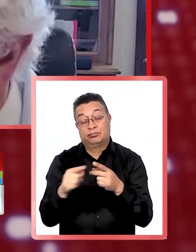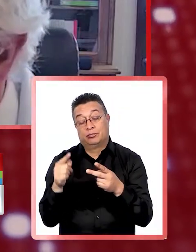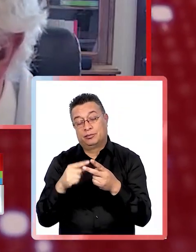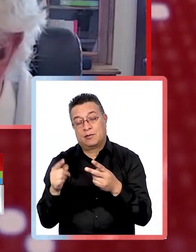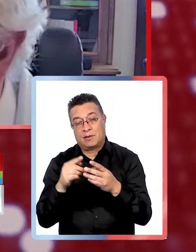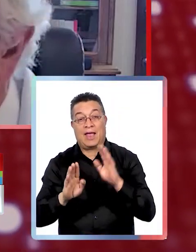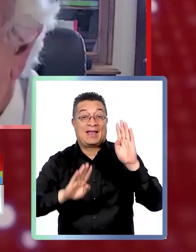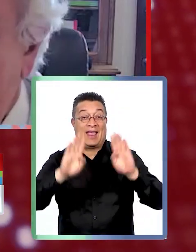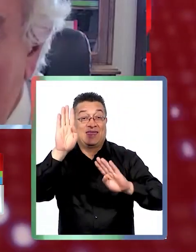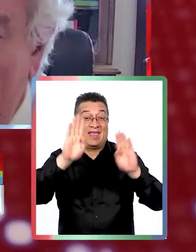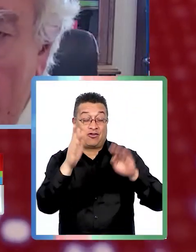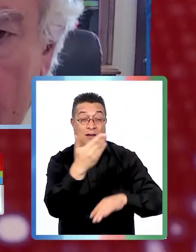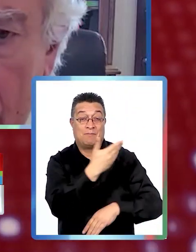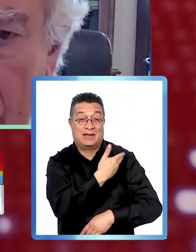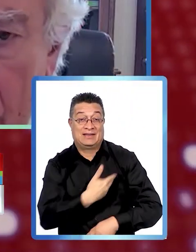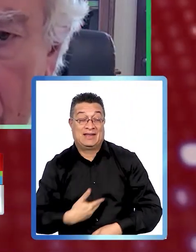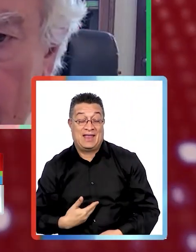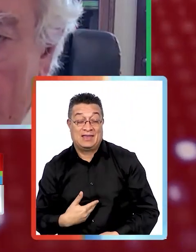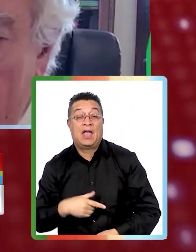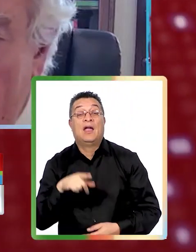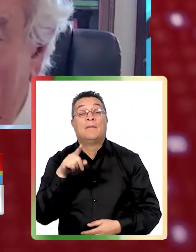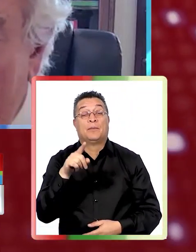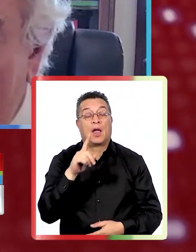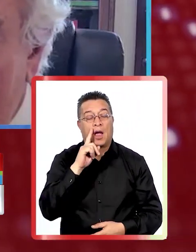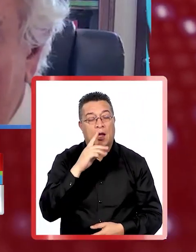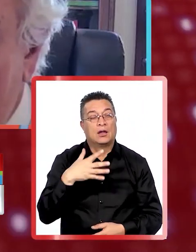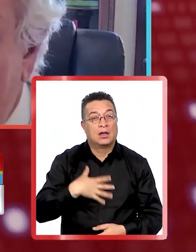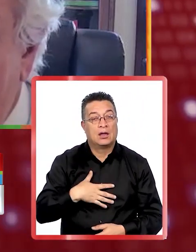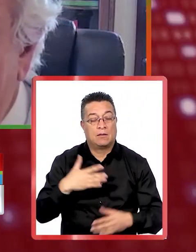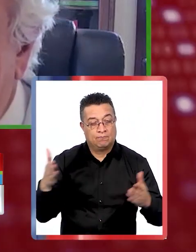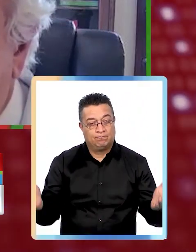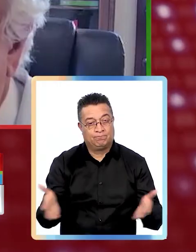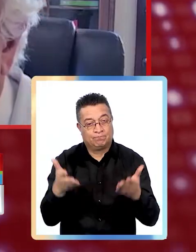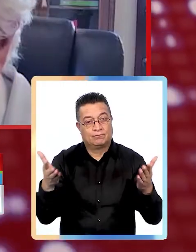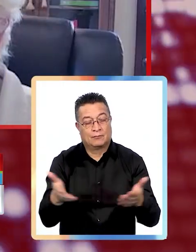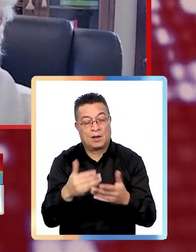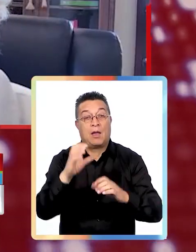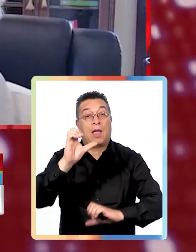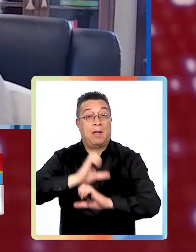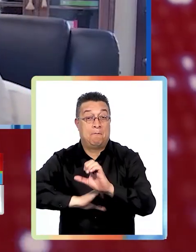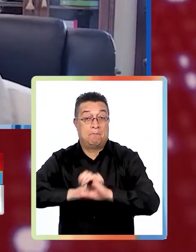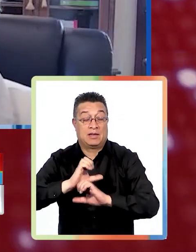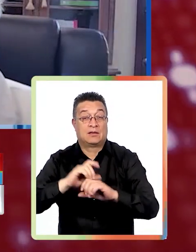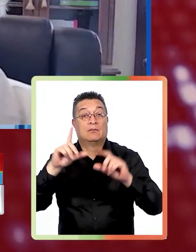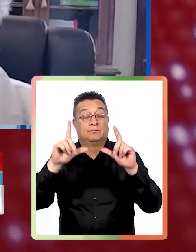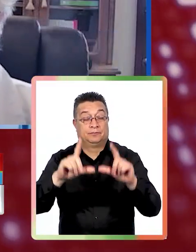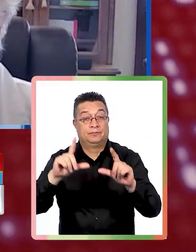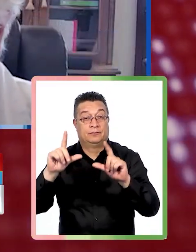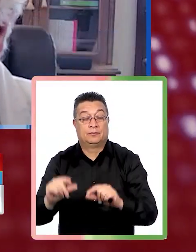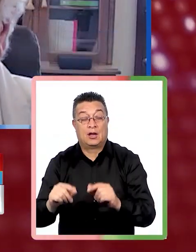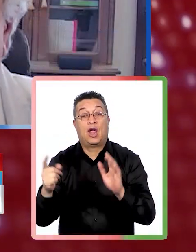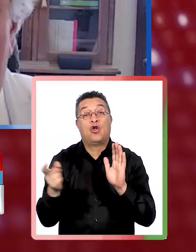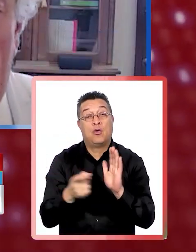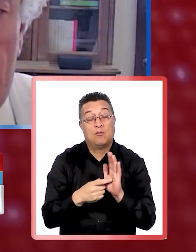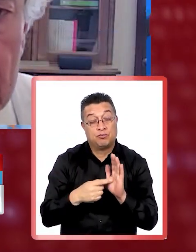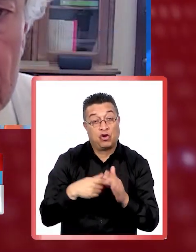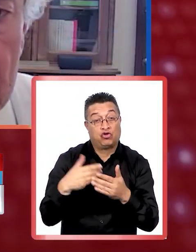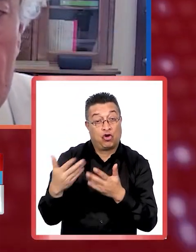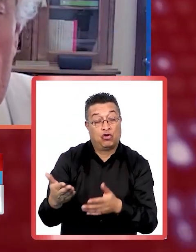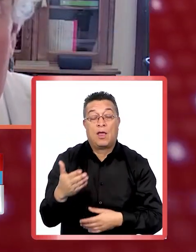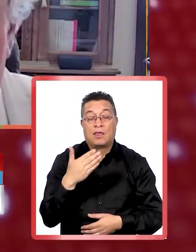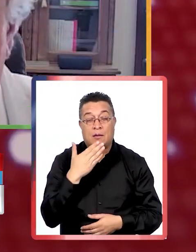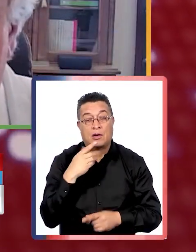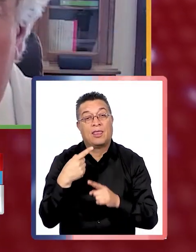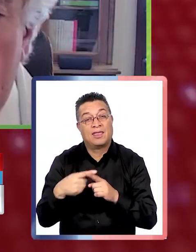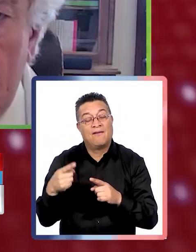los candidatos a la presidencia es que exista algún tipo de incentivo para las empresas, disminución de impuestos o,